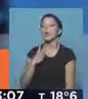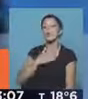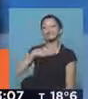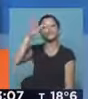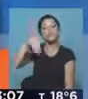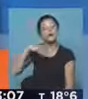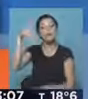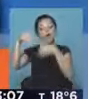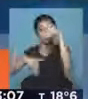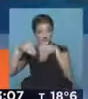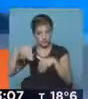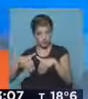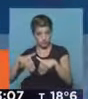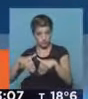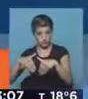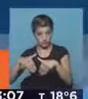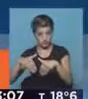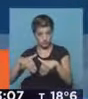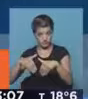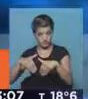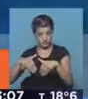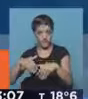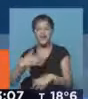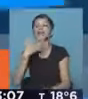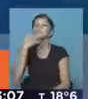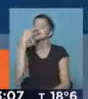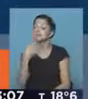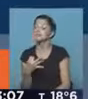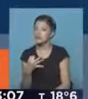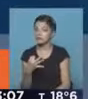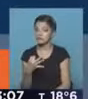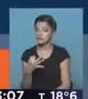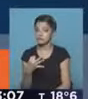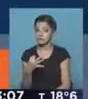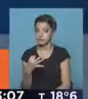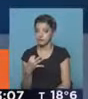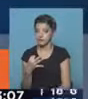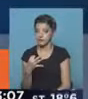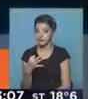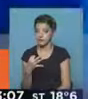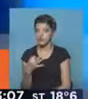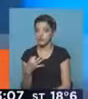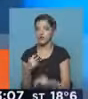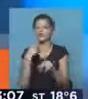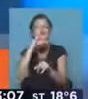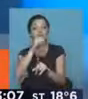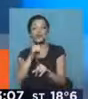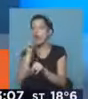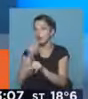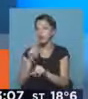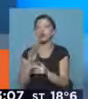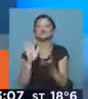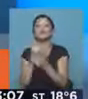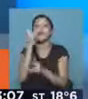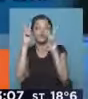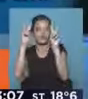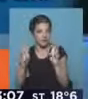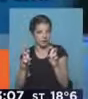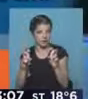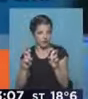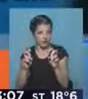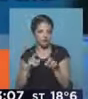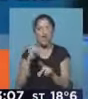una decisión muy categórica y que es una decisión típicamente muy binaria, ¿no? Es sí o no respecto de una cuestión. Algunas cosas uno las